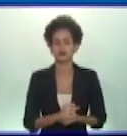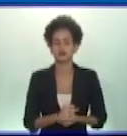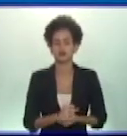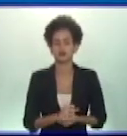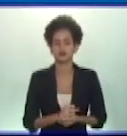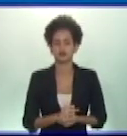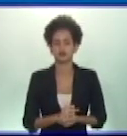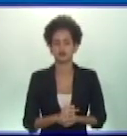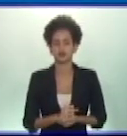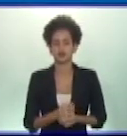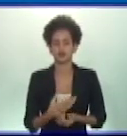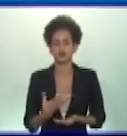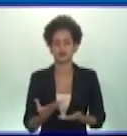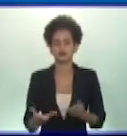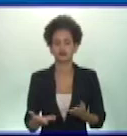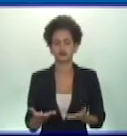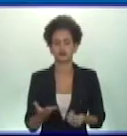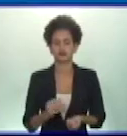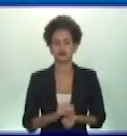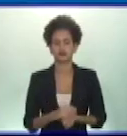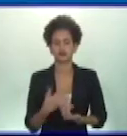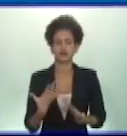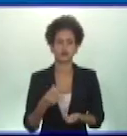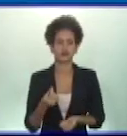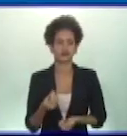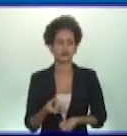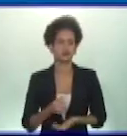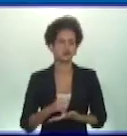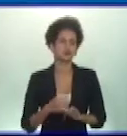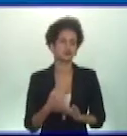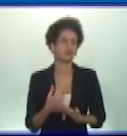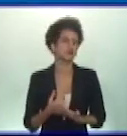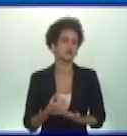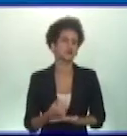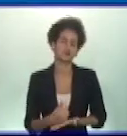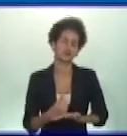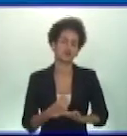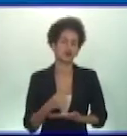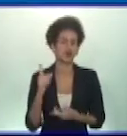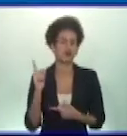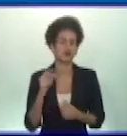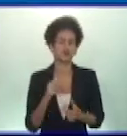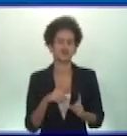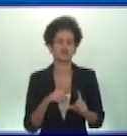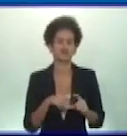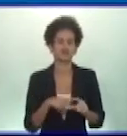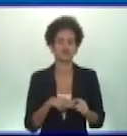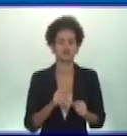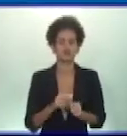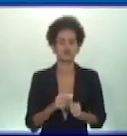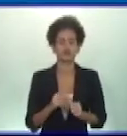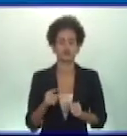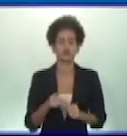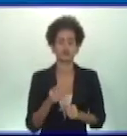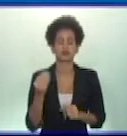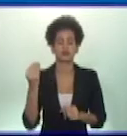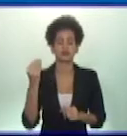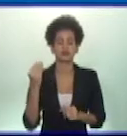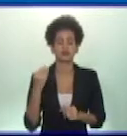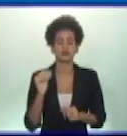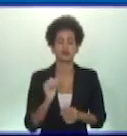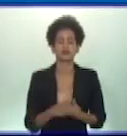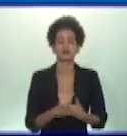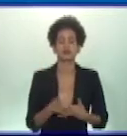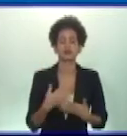tiempo. ¿Para qué te servirá este contenido? Bueno, precisamente para emplear las magnitudes en tus relaciones con el